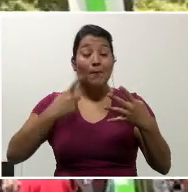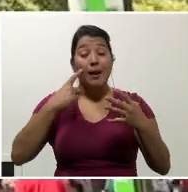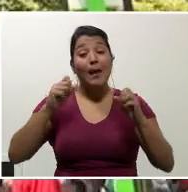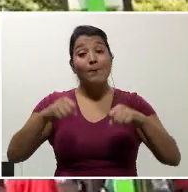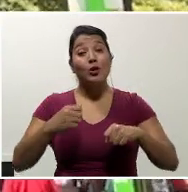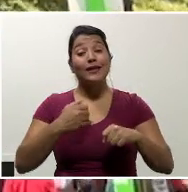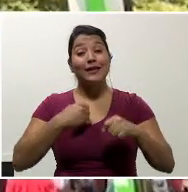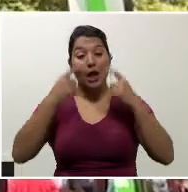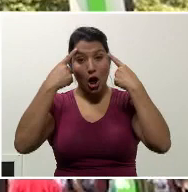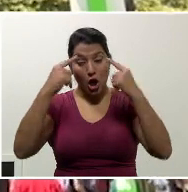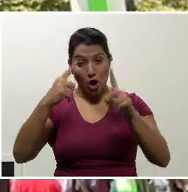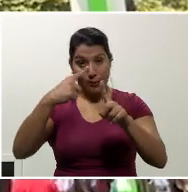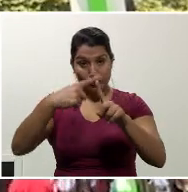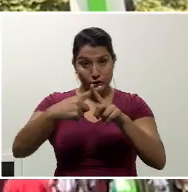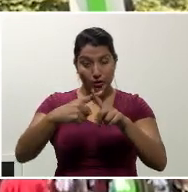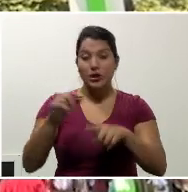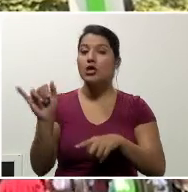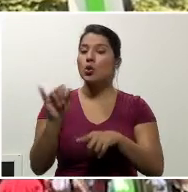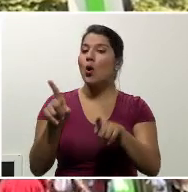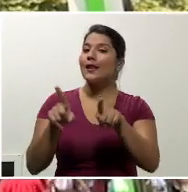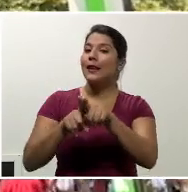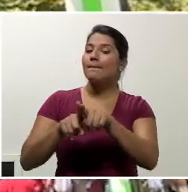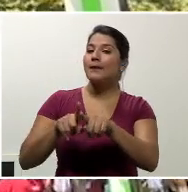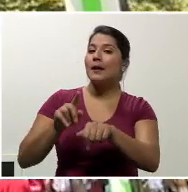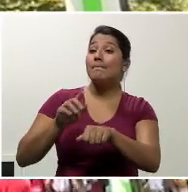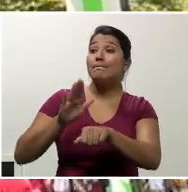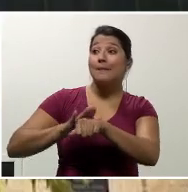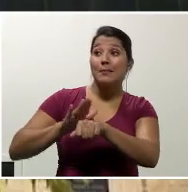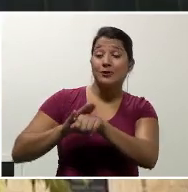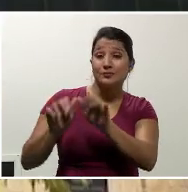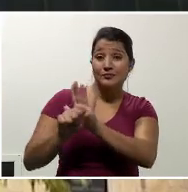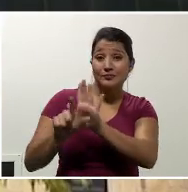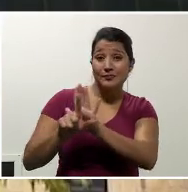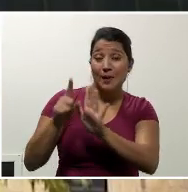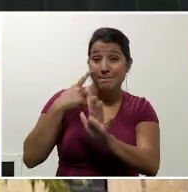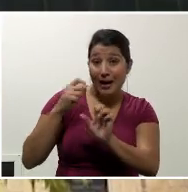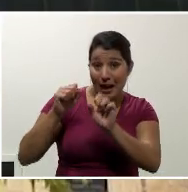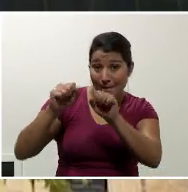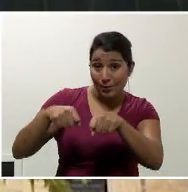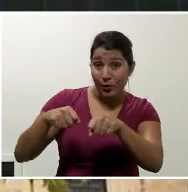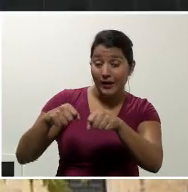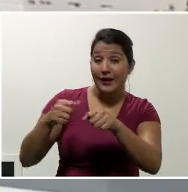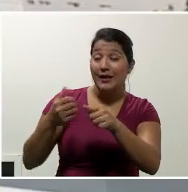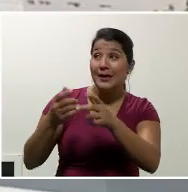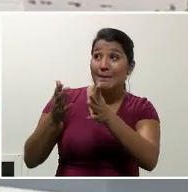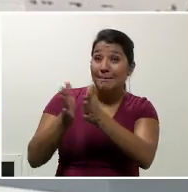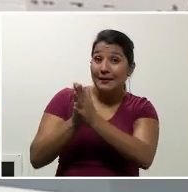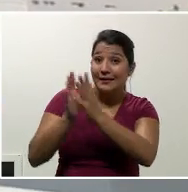resultados positivos, así como la autorización legislativa para el financiamiento externo del gobierno central,